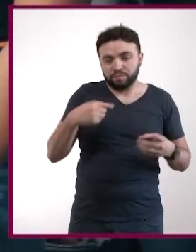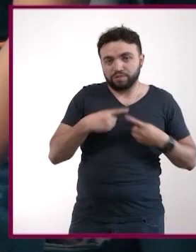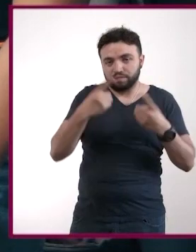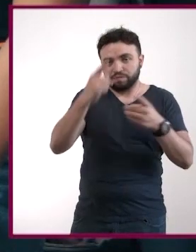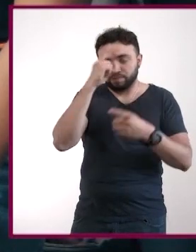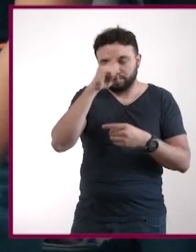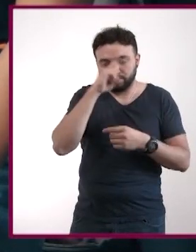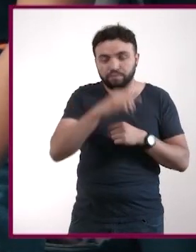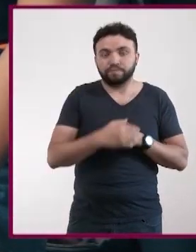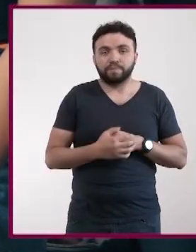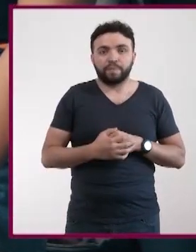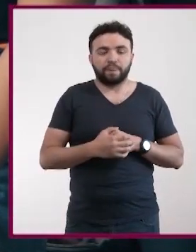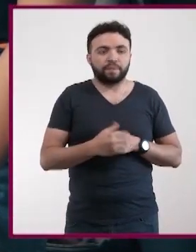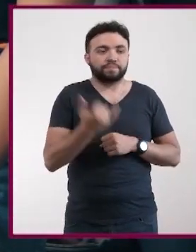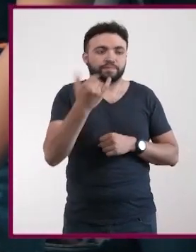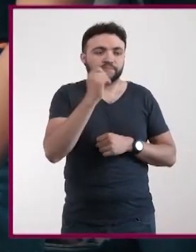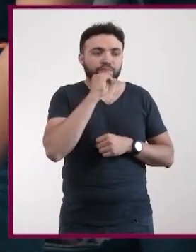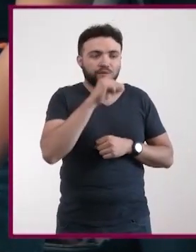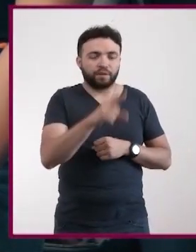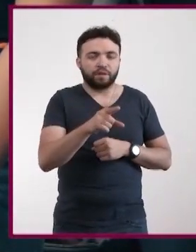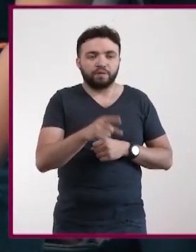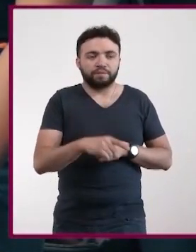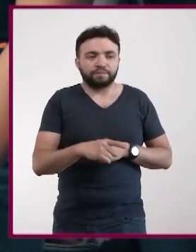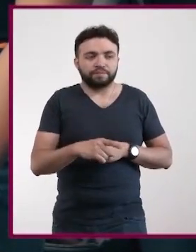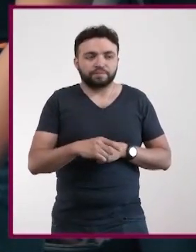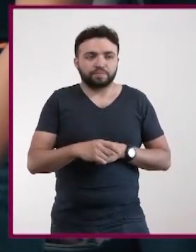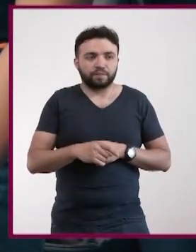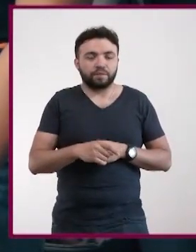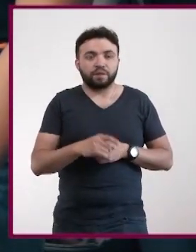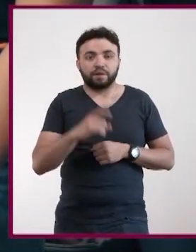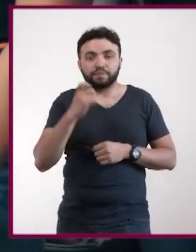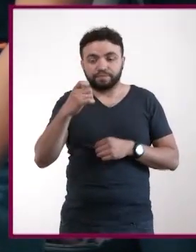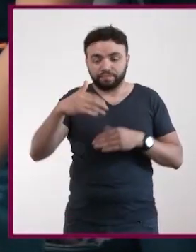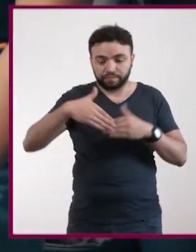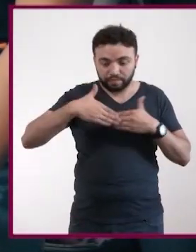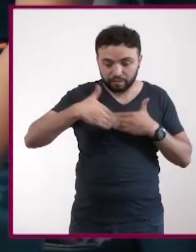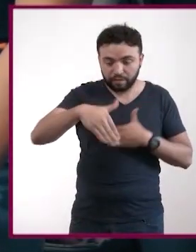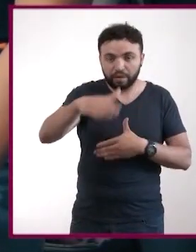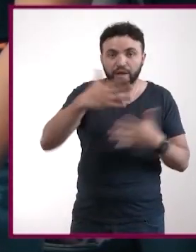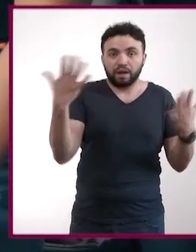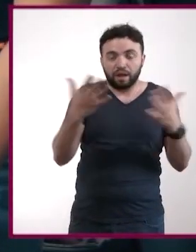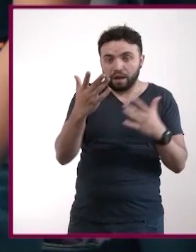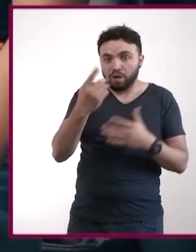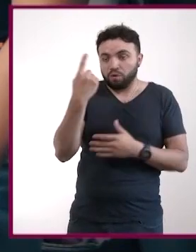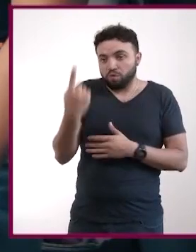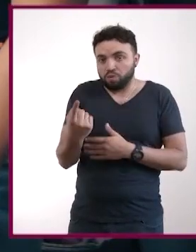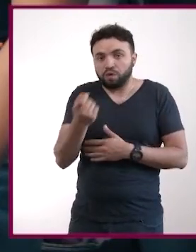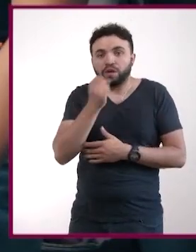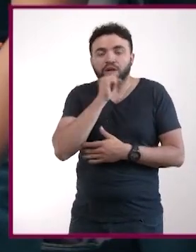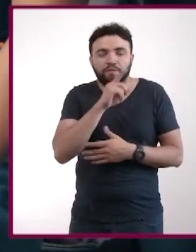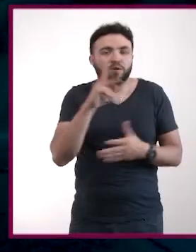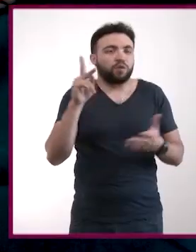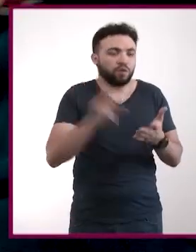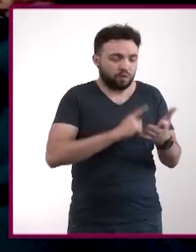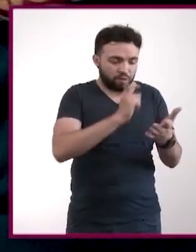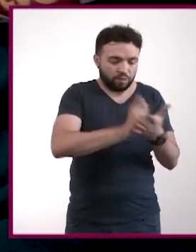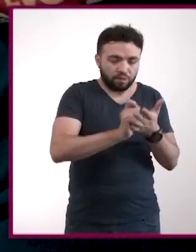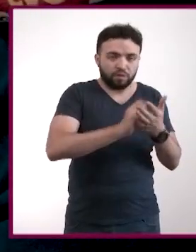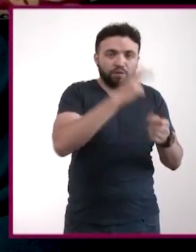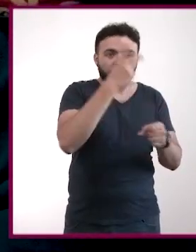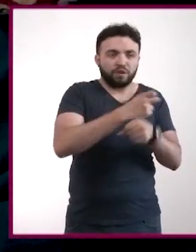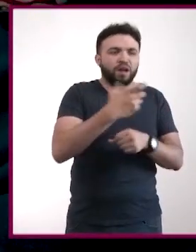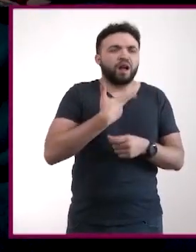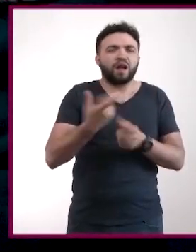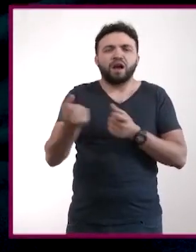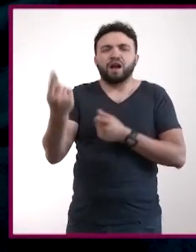Y pues también que a partir de que haces uno, pues vas haciendo otros. Hay algunos que son totalmente